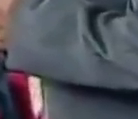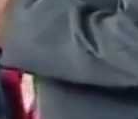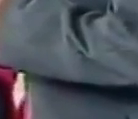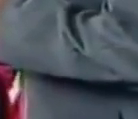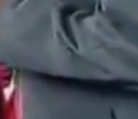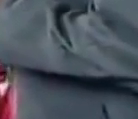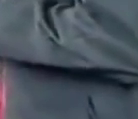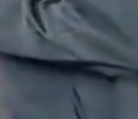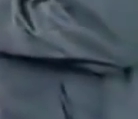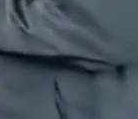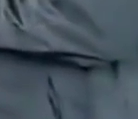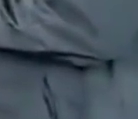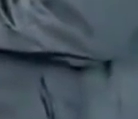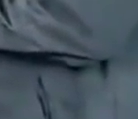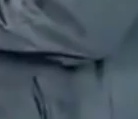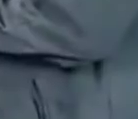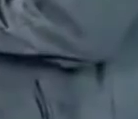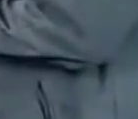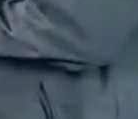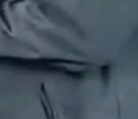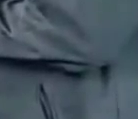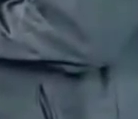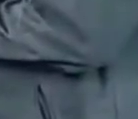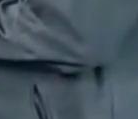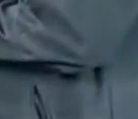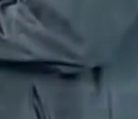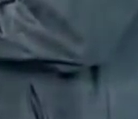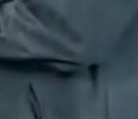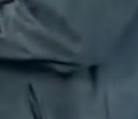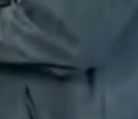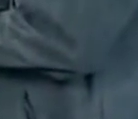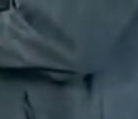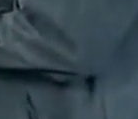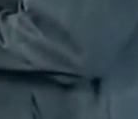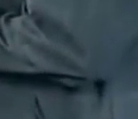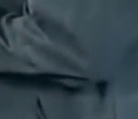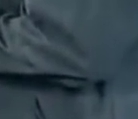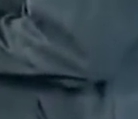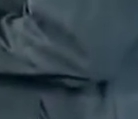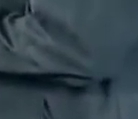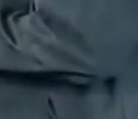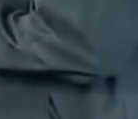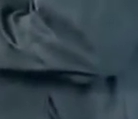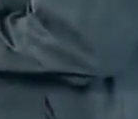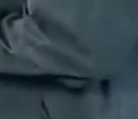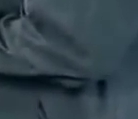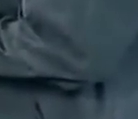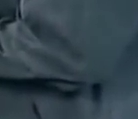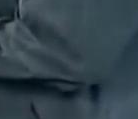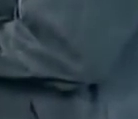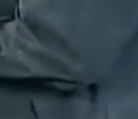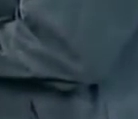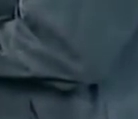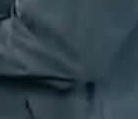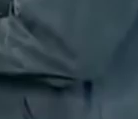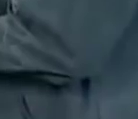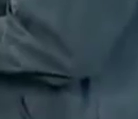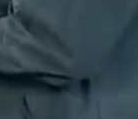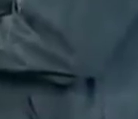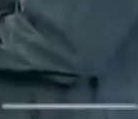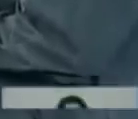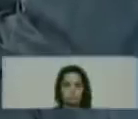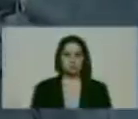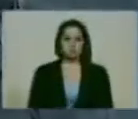cual son, le estamos dando las buenas energías para usted, para que lo proteja y para que cada día nos ayude y le